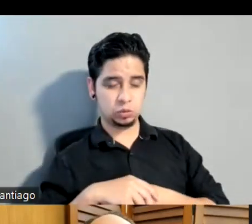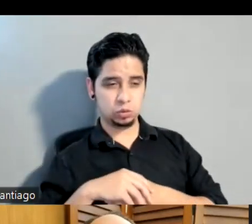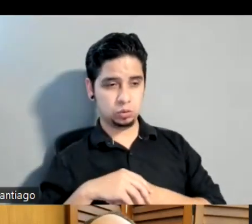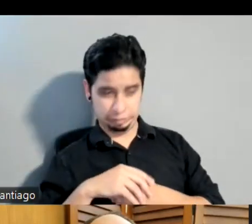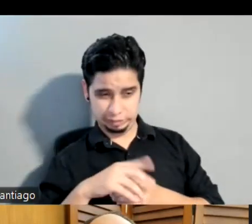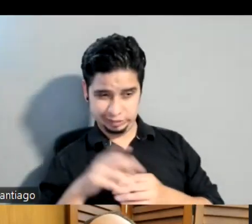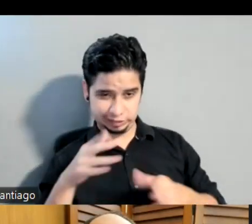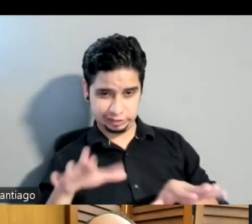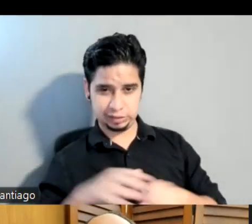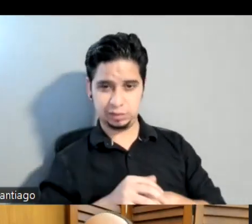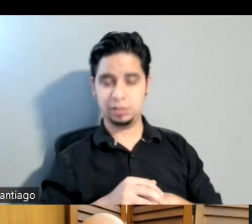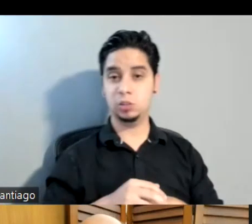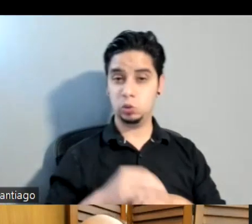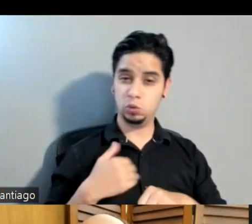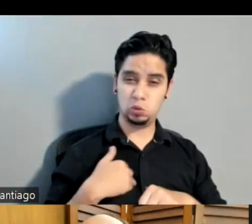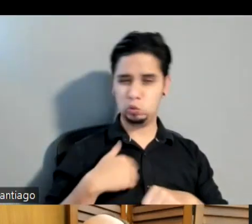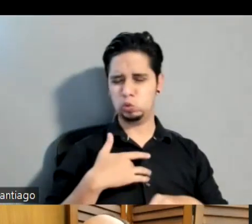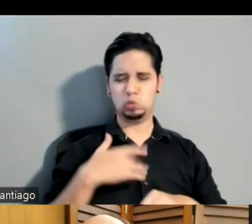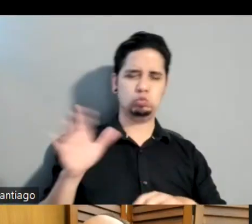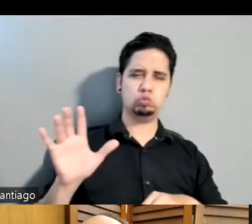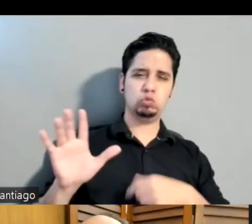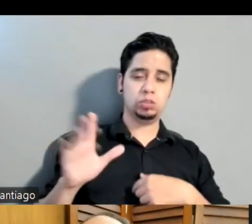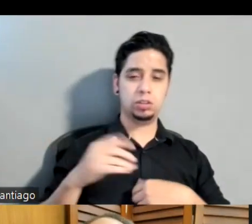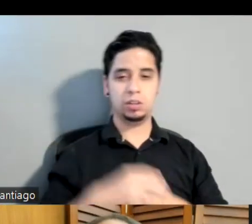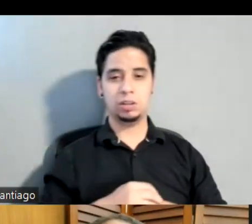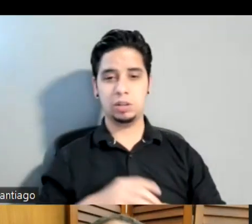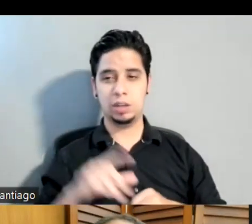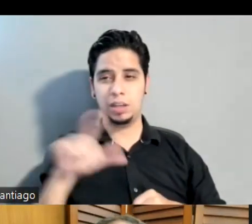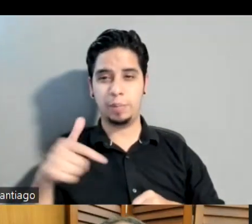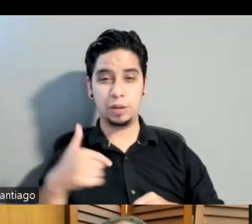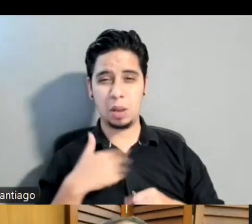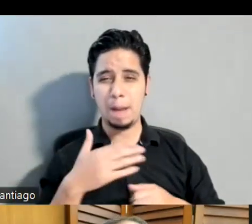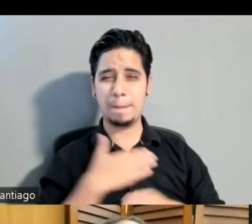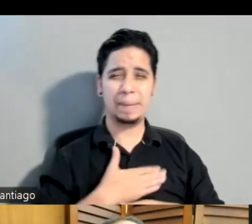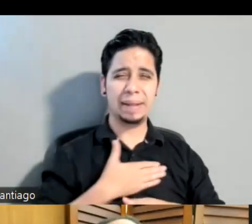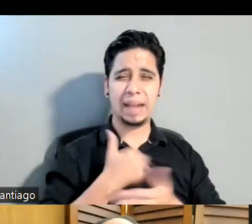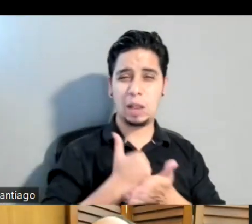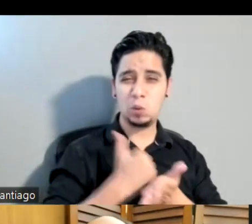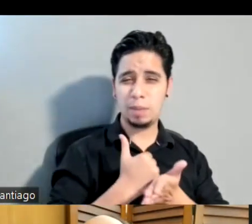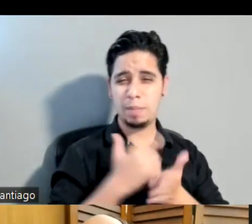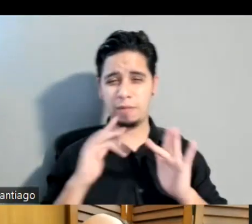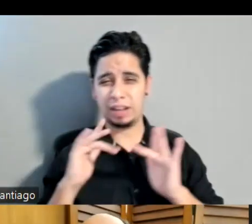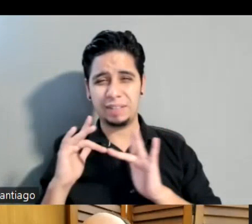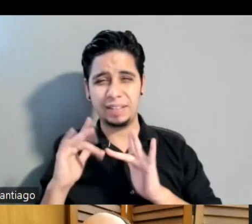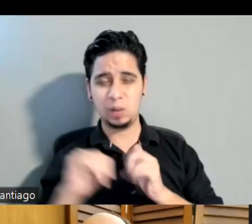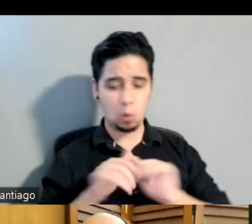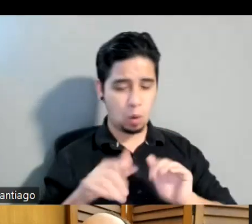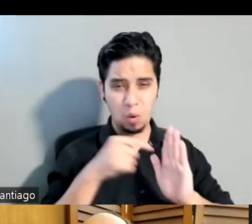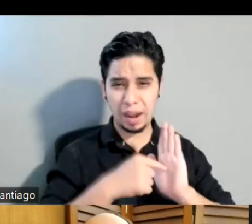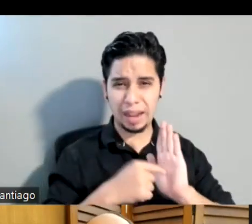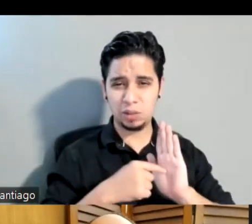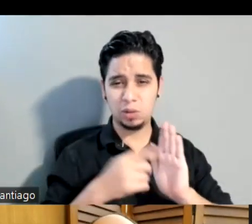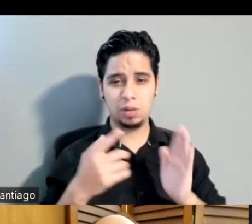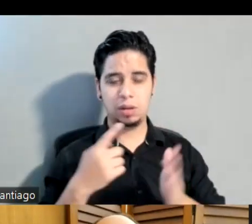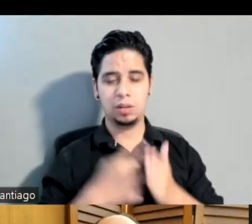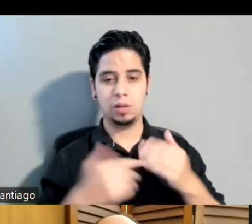no. Y después, mira, por favor, me falta esto, me falta lo otro. ¿Cómo hago esto? ¿Y qué es lo que